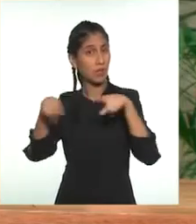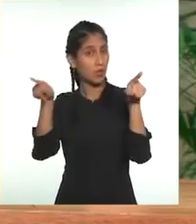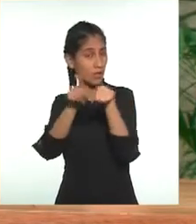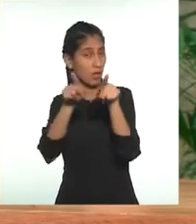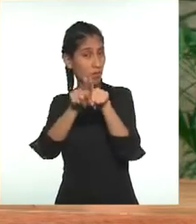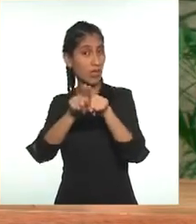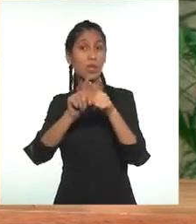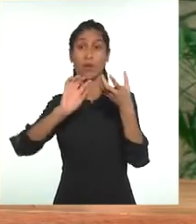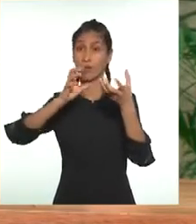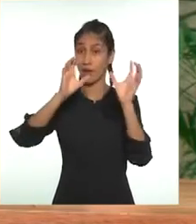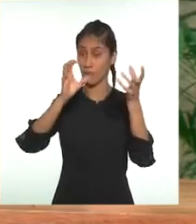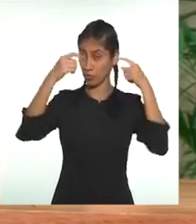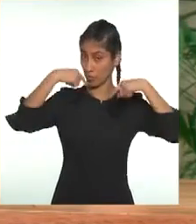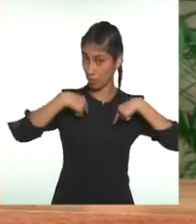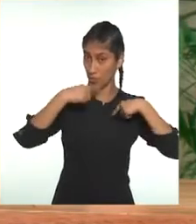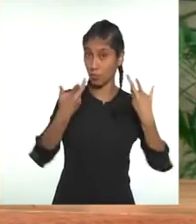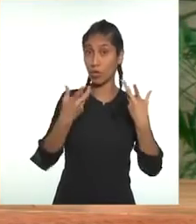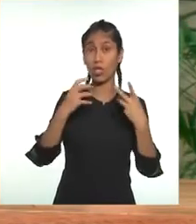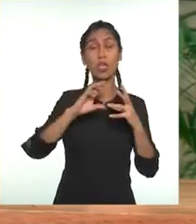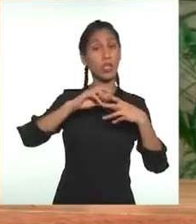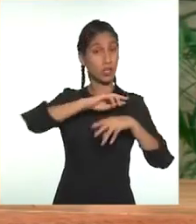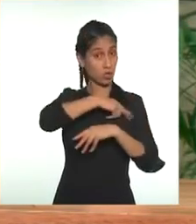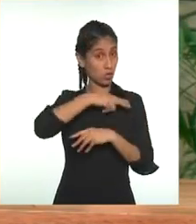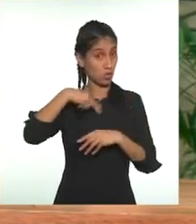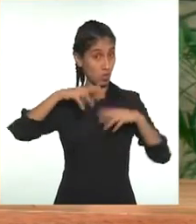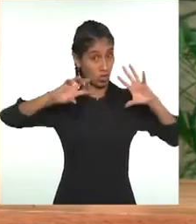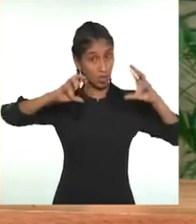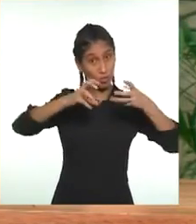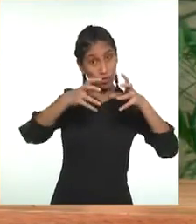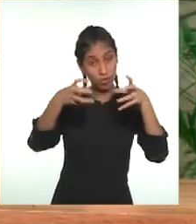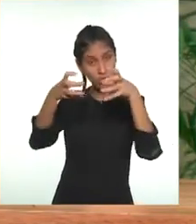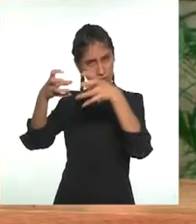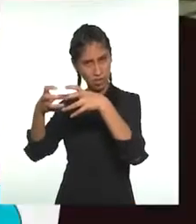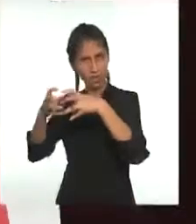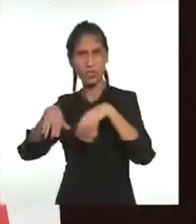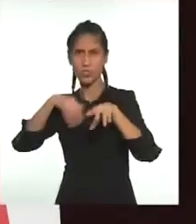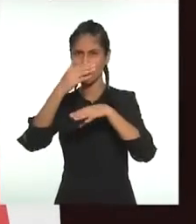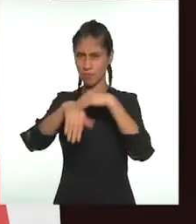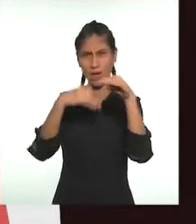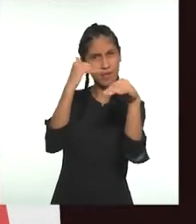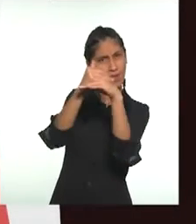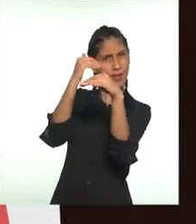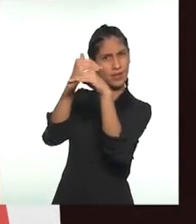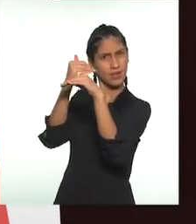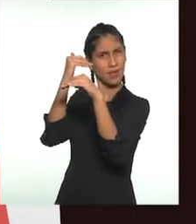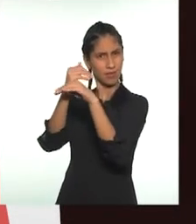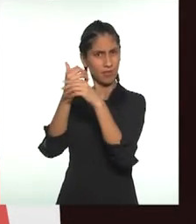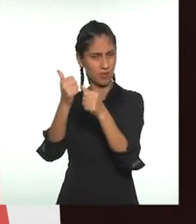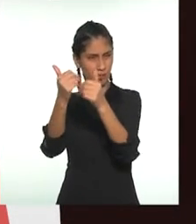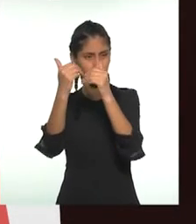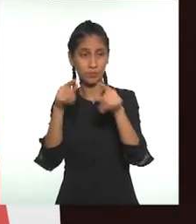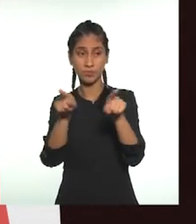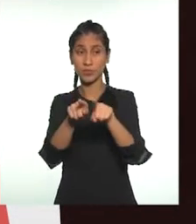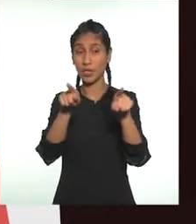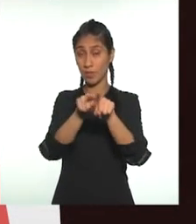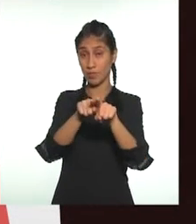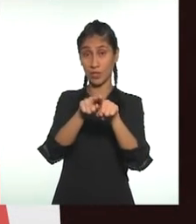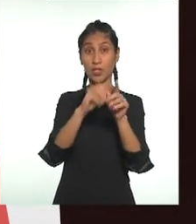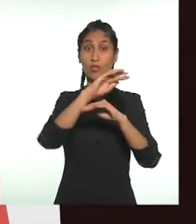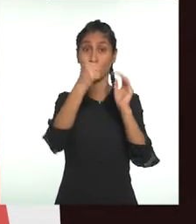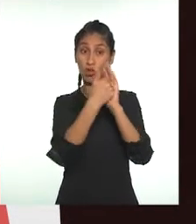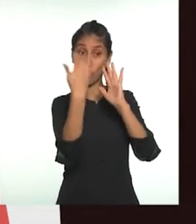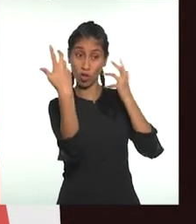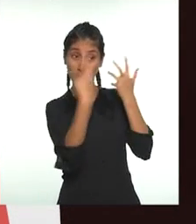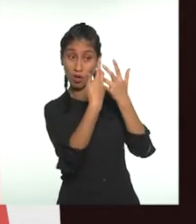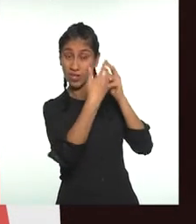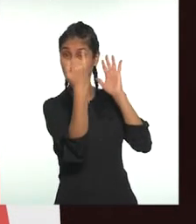cambios para mí, porque nuestra sociedad está avanzando a ser más equitativa y justa. Y además, las manifestaciones culturales y artísticas